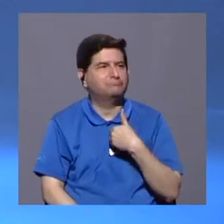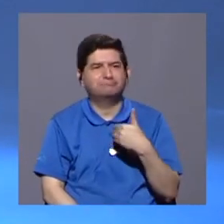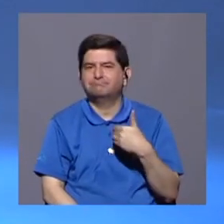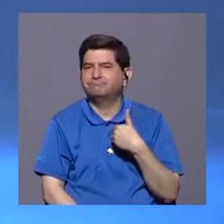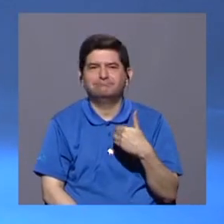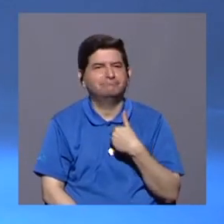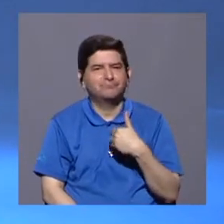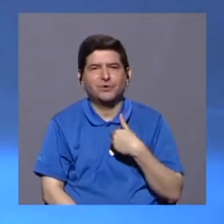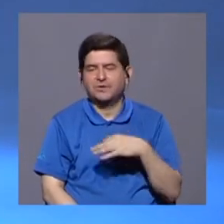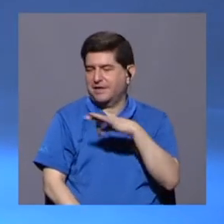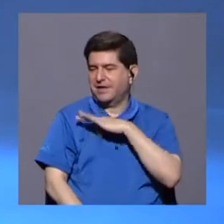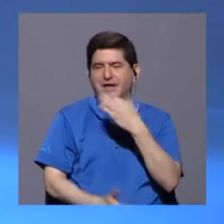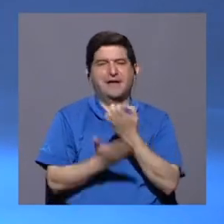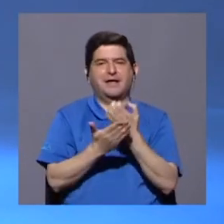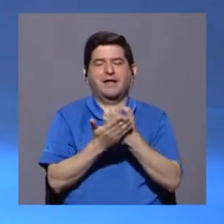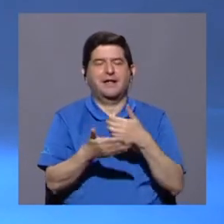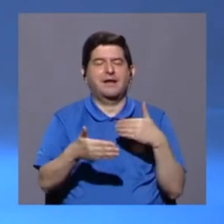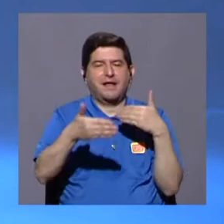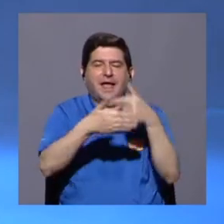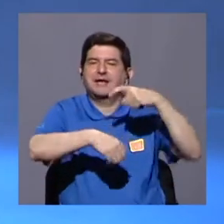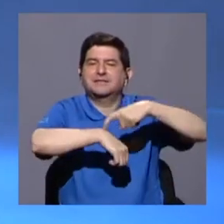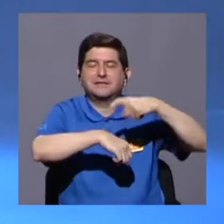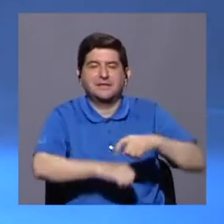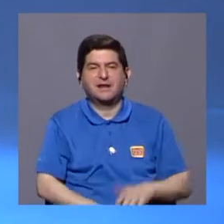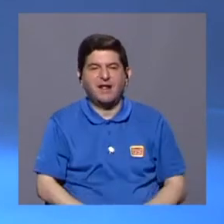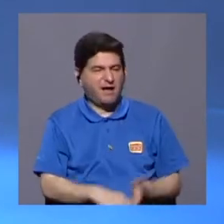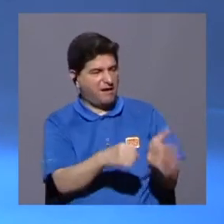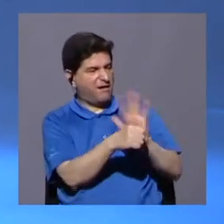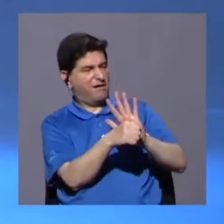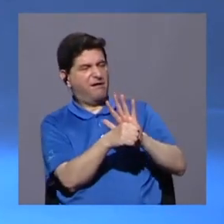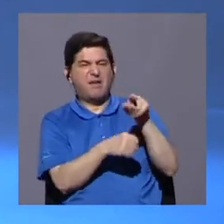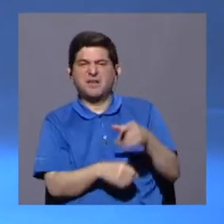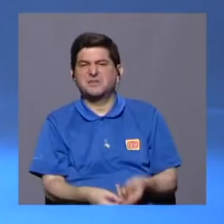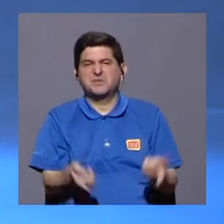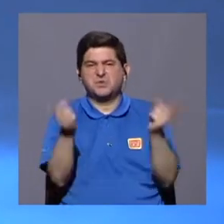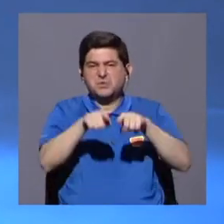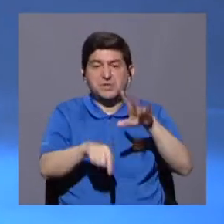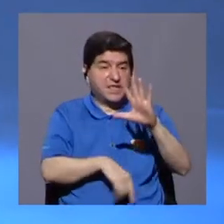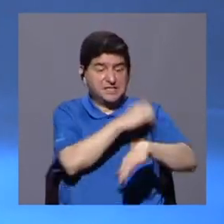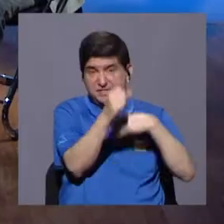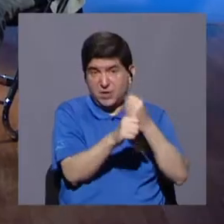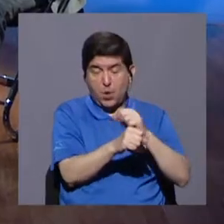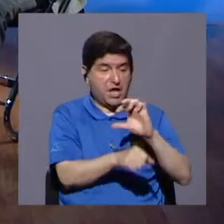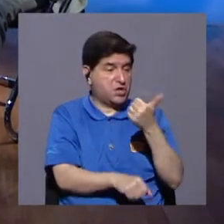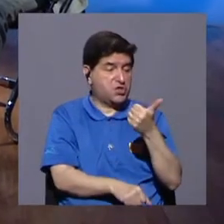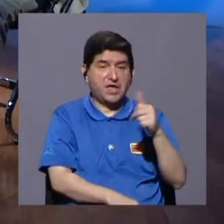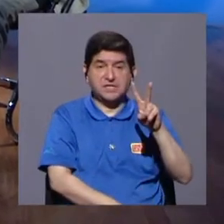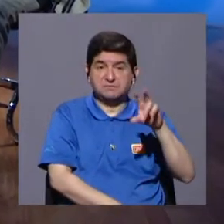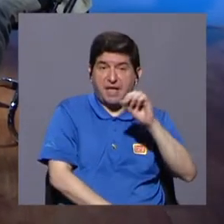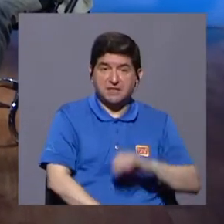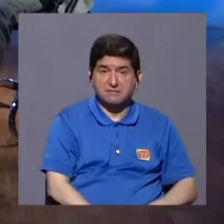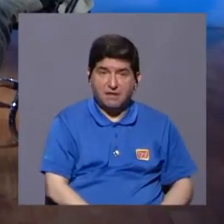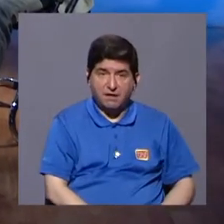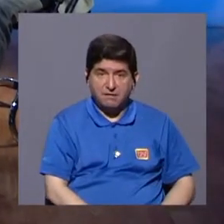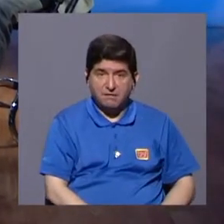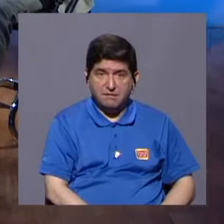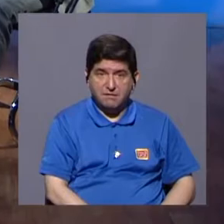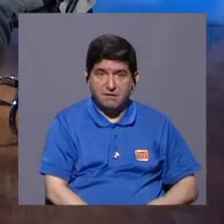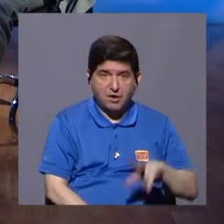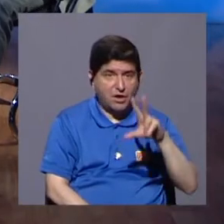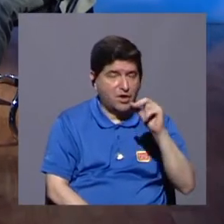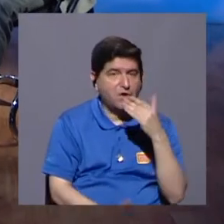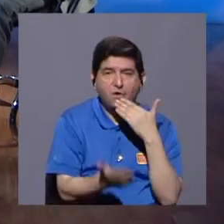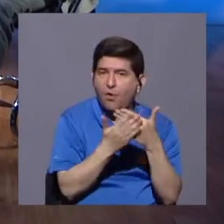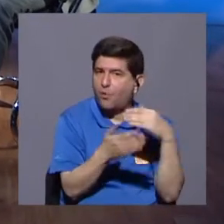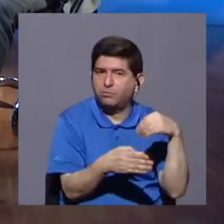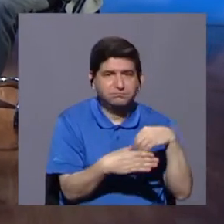créditos económicos a corto plazo verdad un coronavirus bueno eso cuando puede pasar en cinco años en diez en veinte no no es una